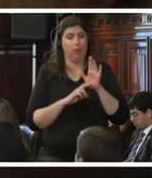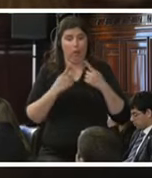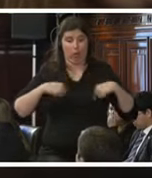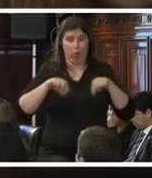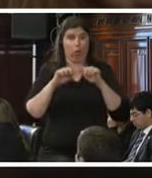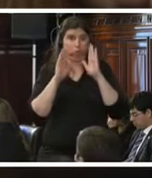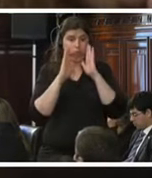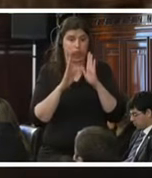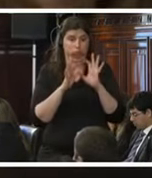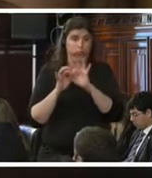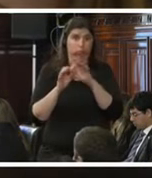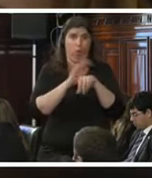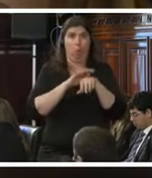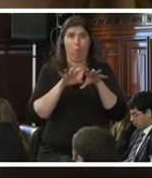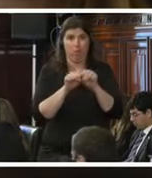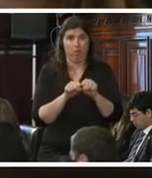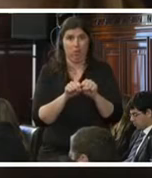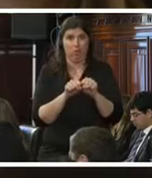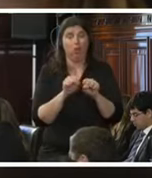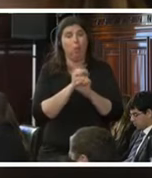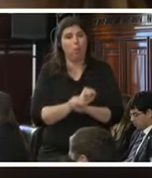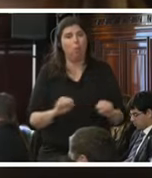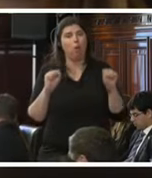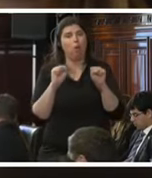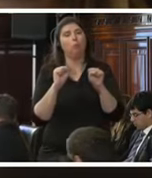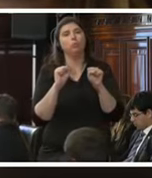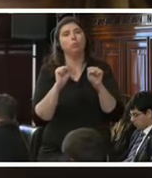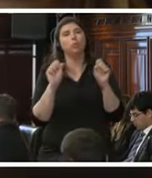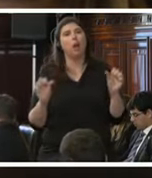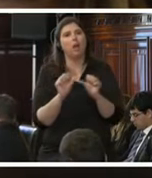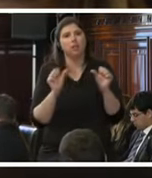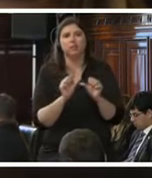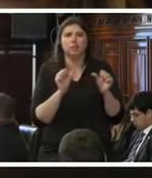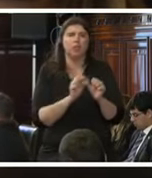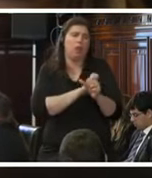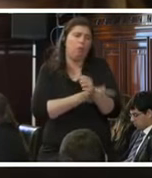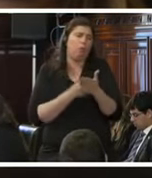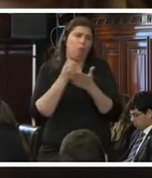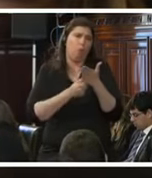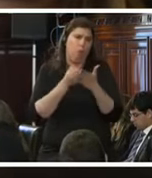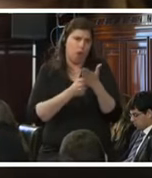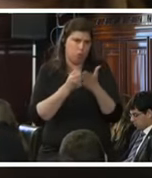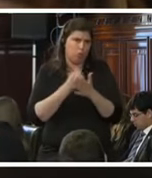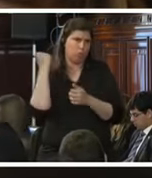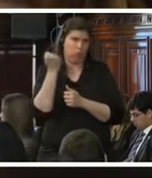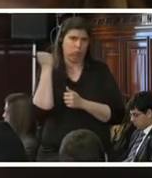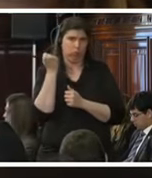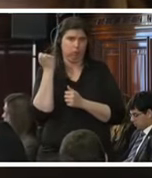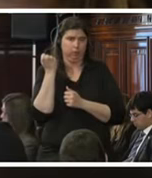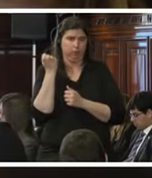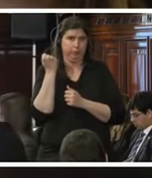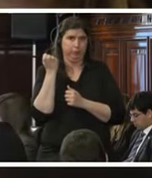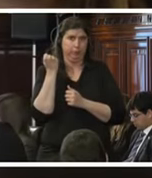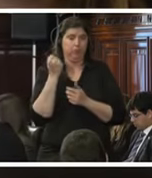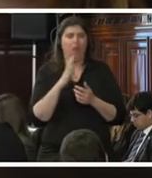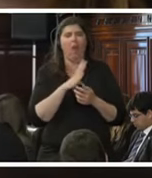todos y en la cual también hagamos nuestros esfuerzos primordiales. En fin,